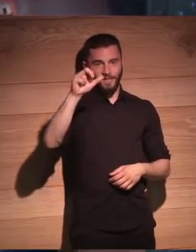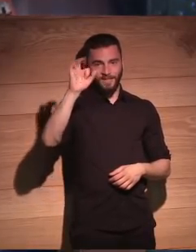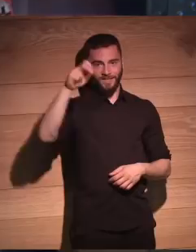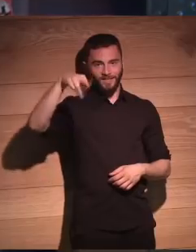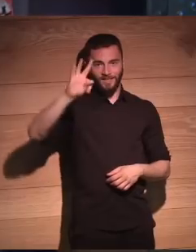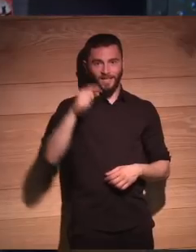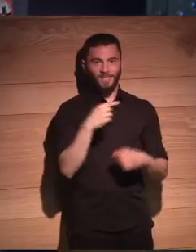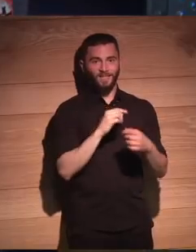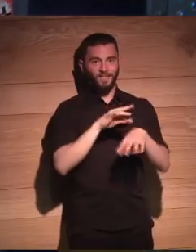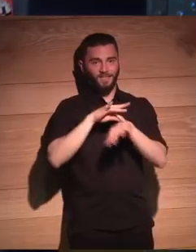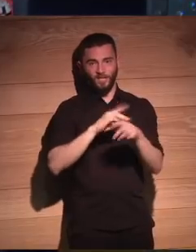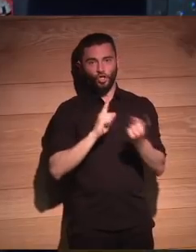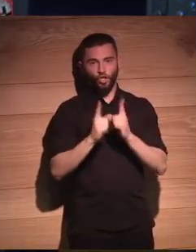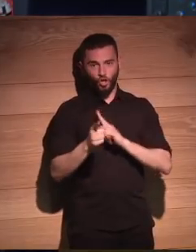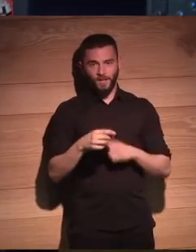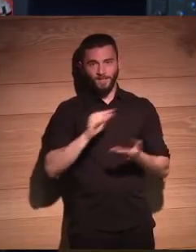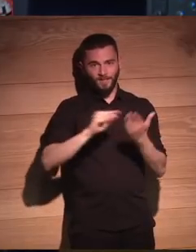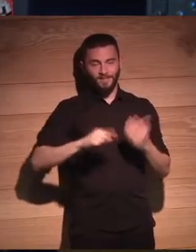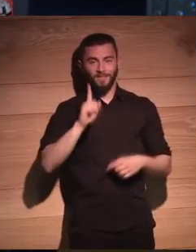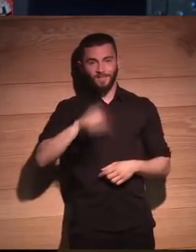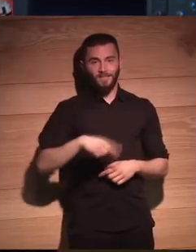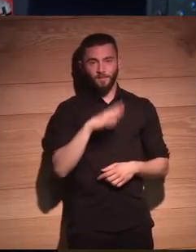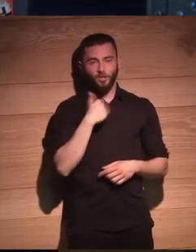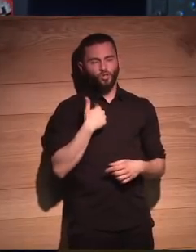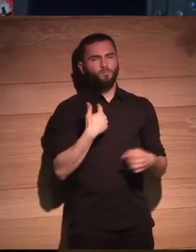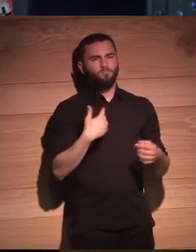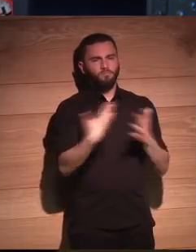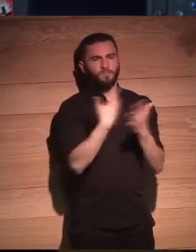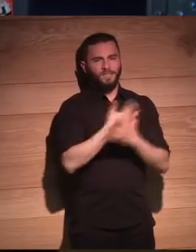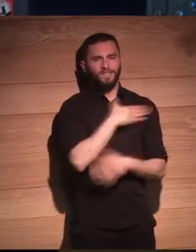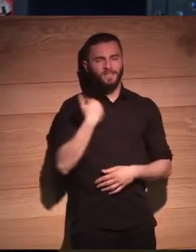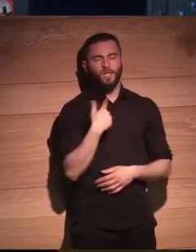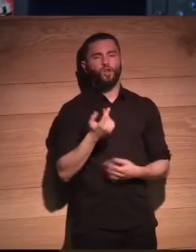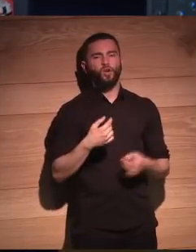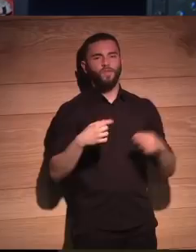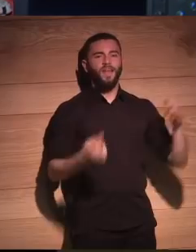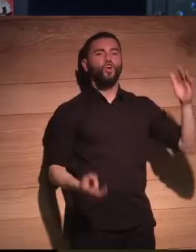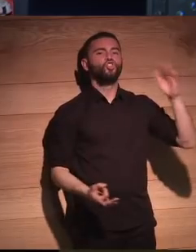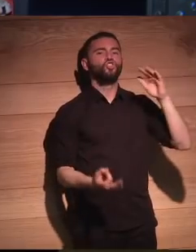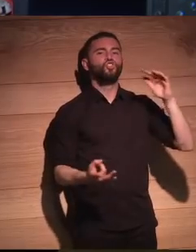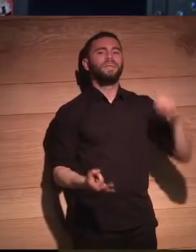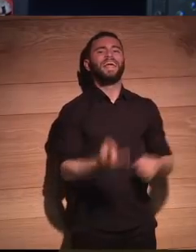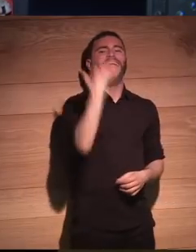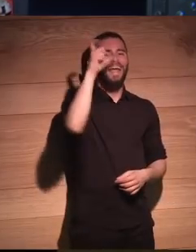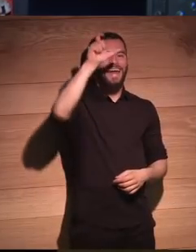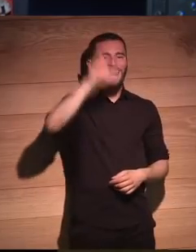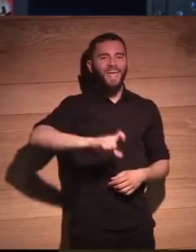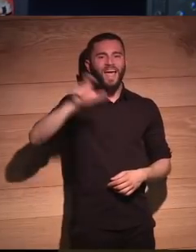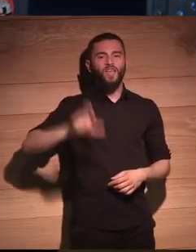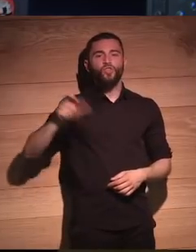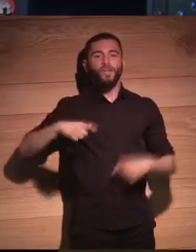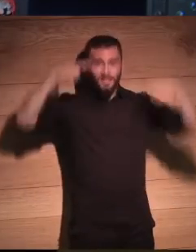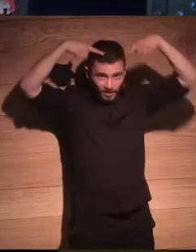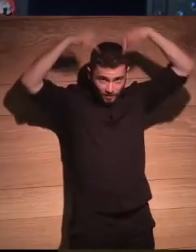algún momento que expliquéis entre los creadores de Batman quién era más importante, el